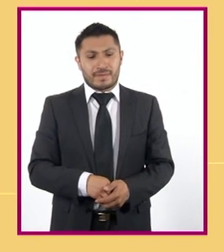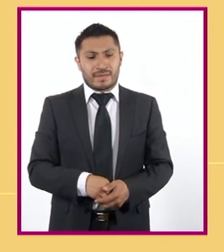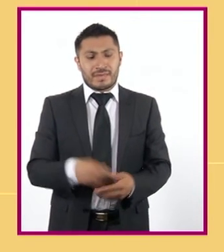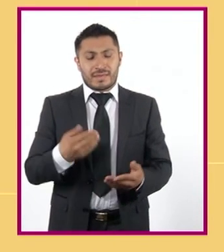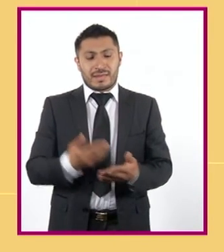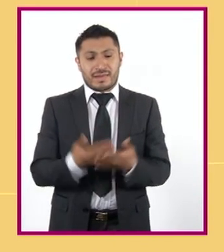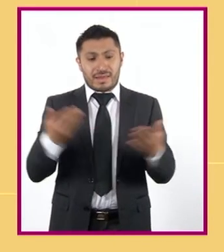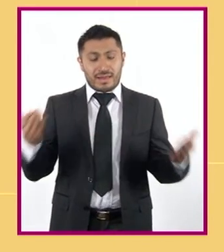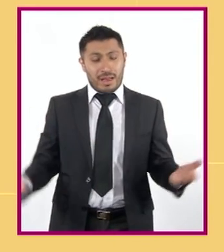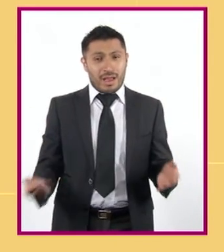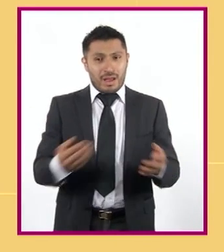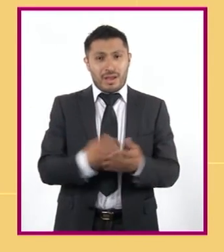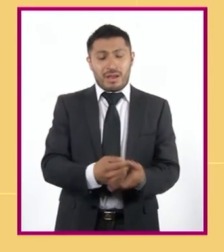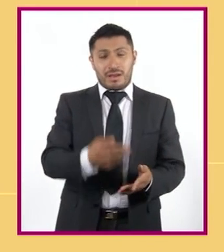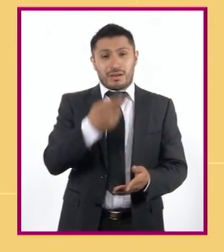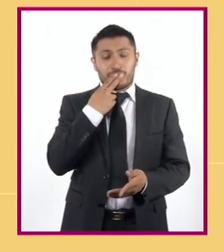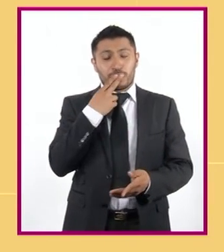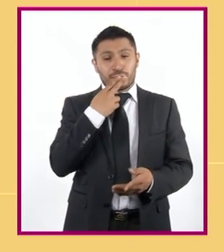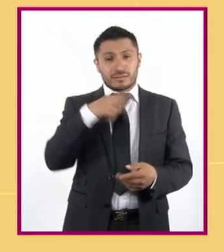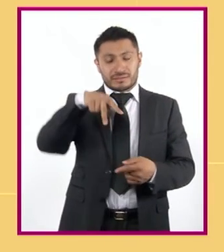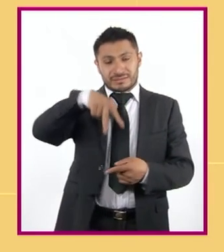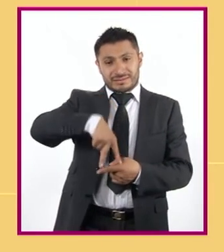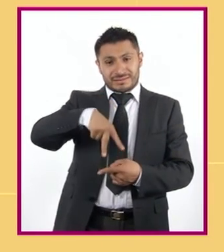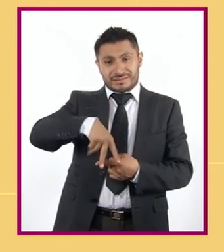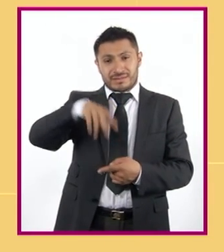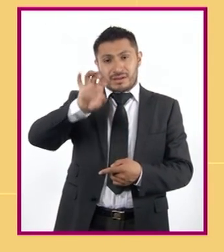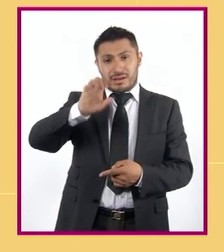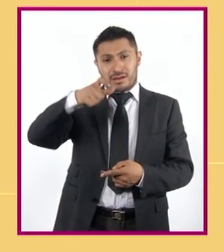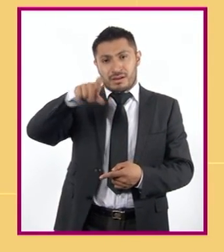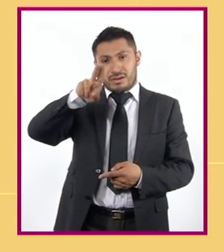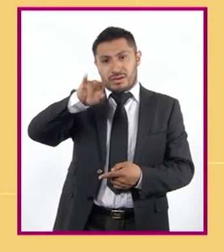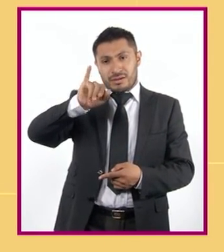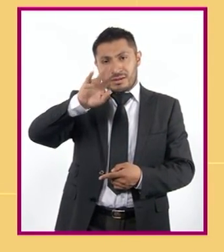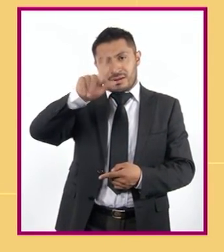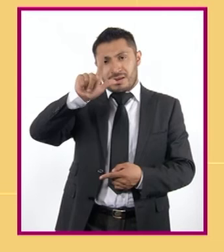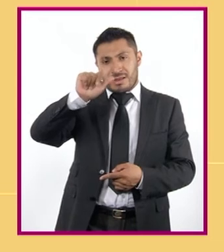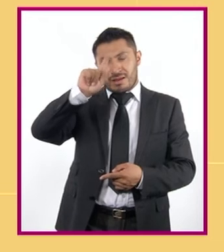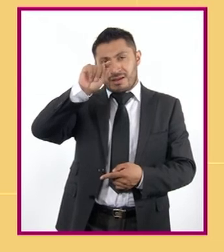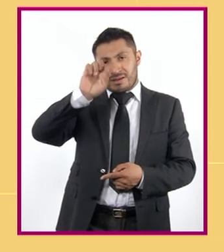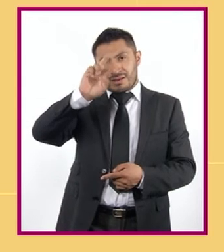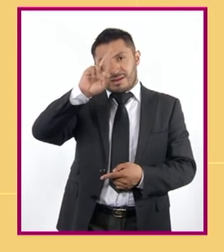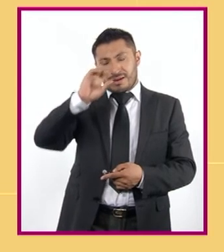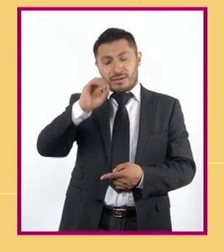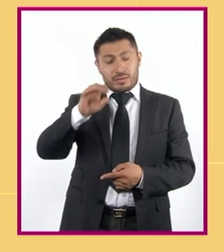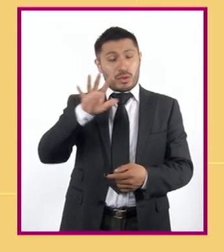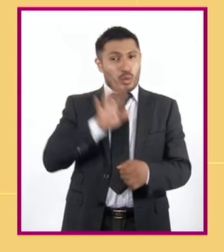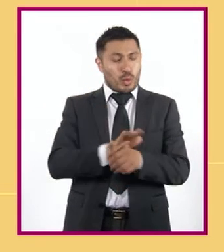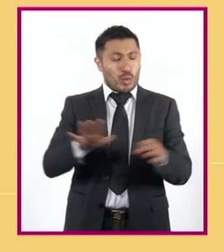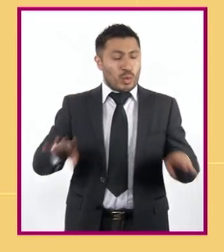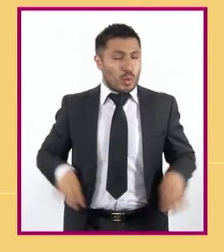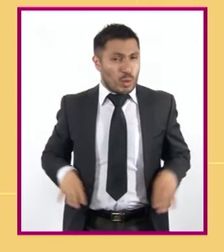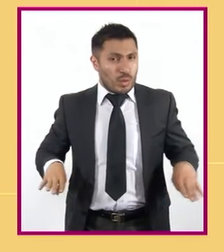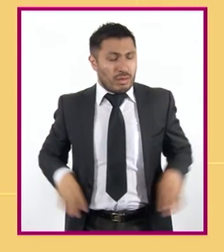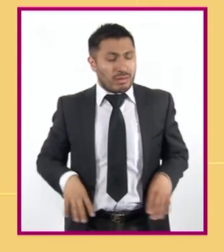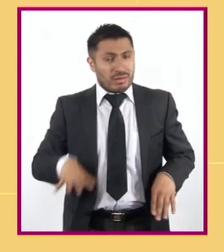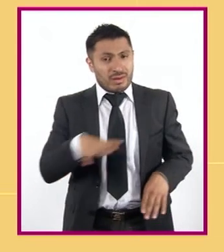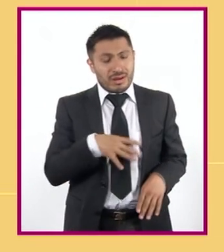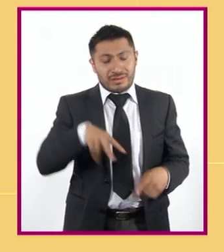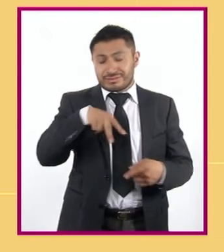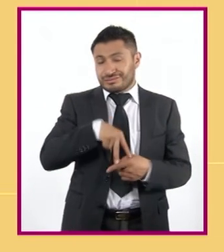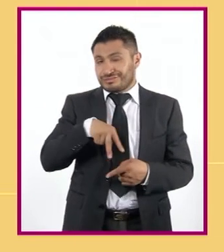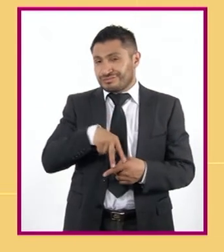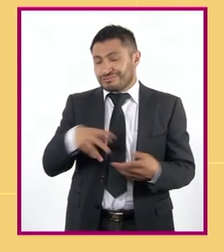Vamos a comenzar construyendo un triángulo equilátero. ¿Qué características tienen los